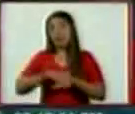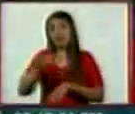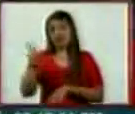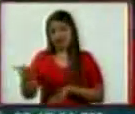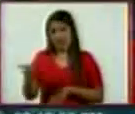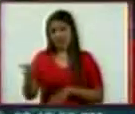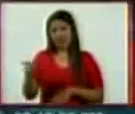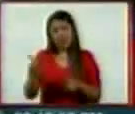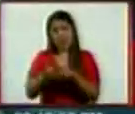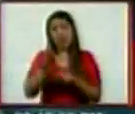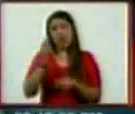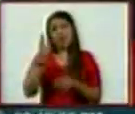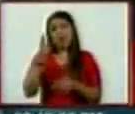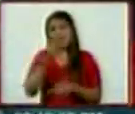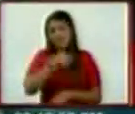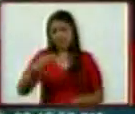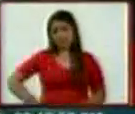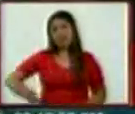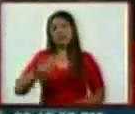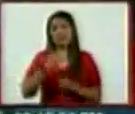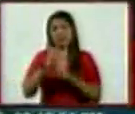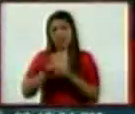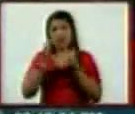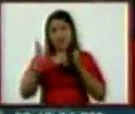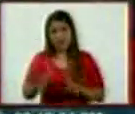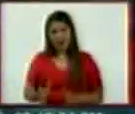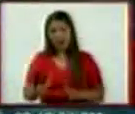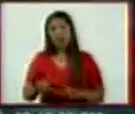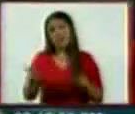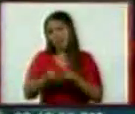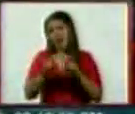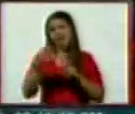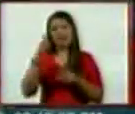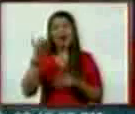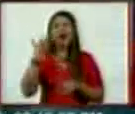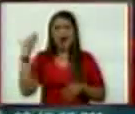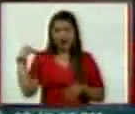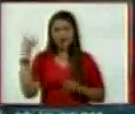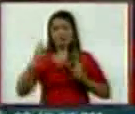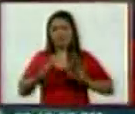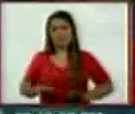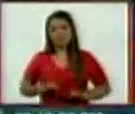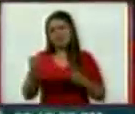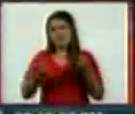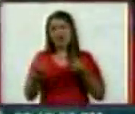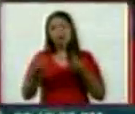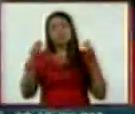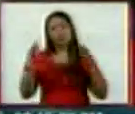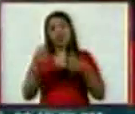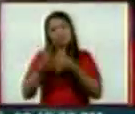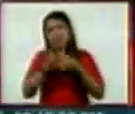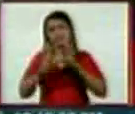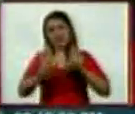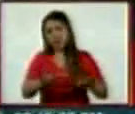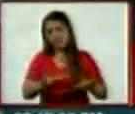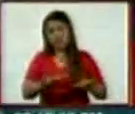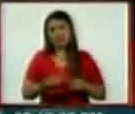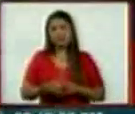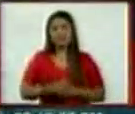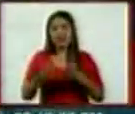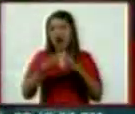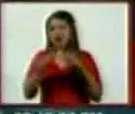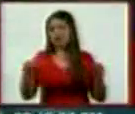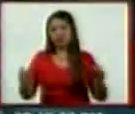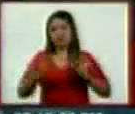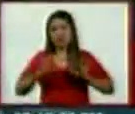un presidente obrero, un presidente que viene del sector transporte, seguramente le tenderá con mucho cariño, con mucho amor, su mano a los